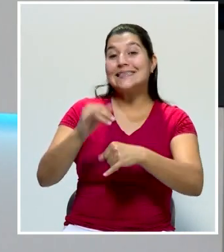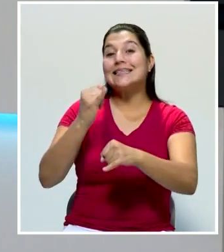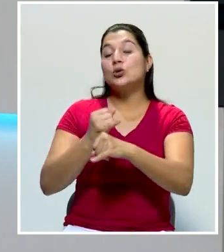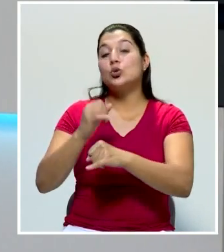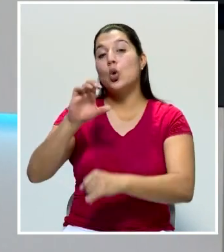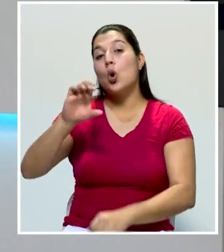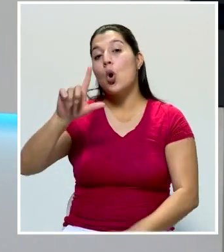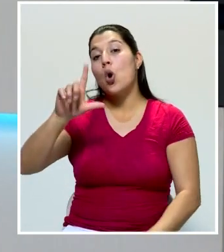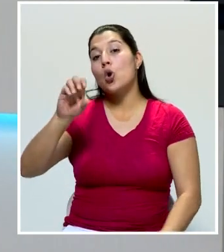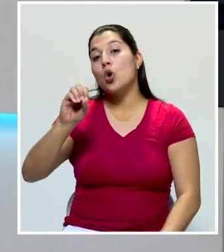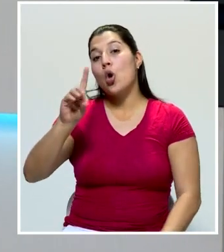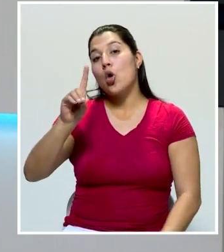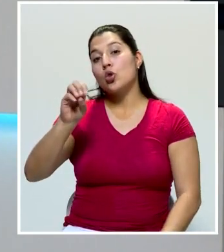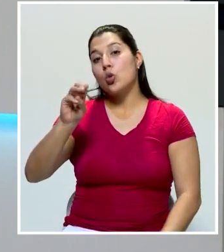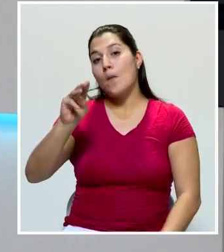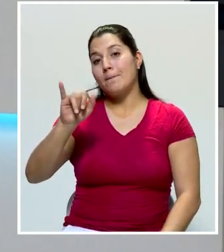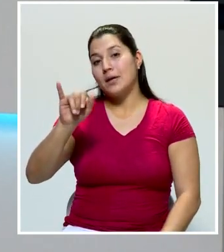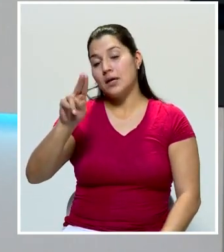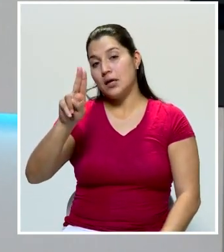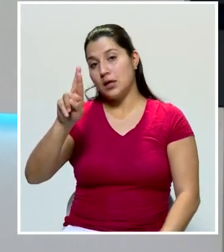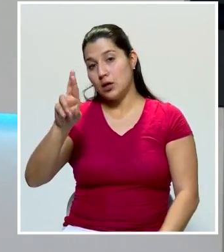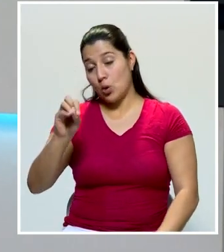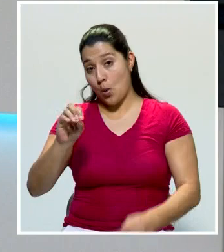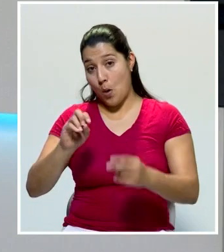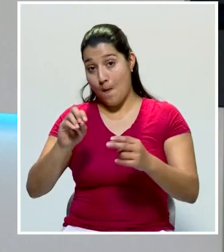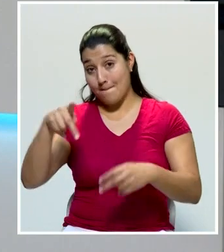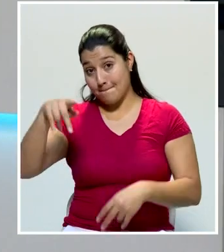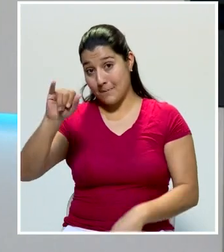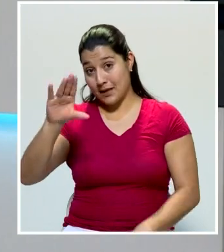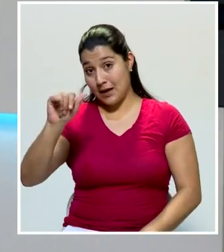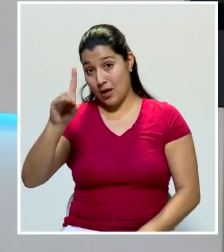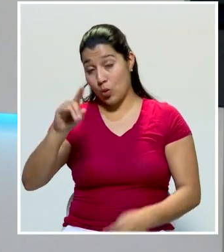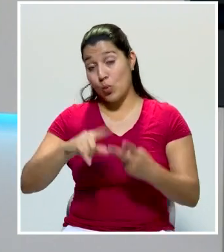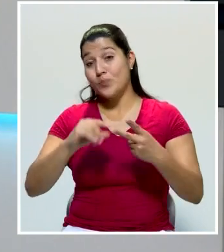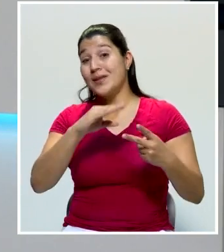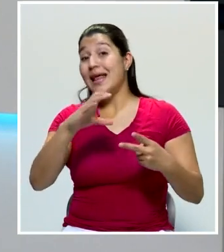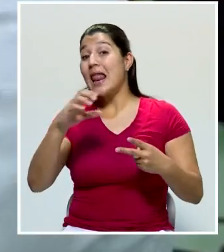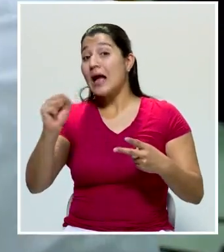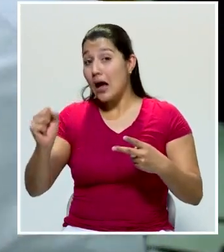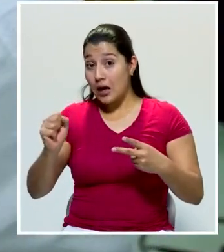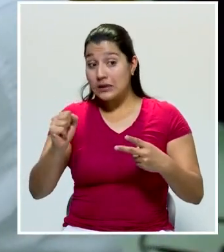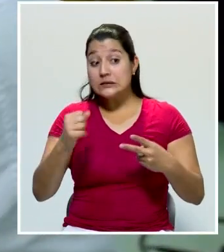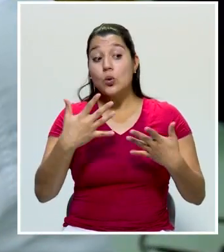Caja deben realizar exhaustivas pruebas a estas muestras.